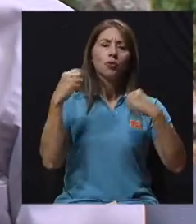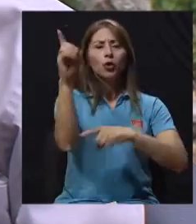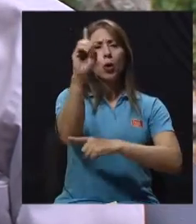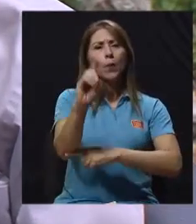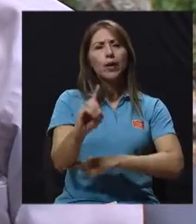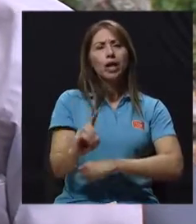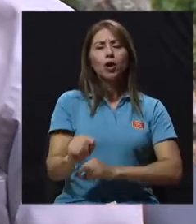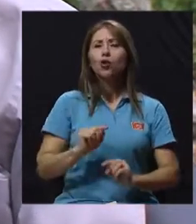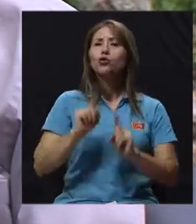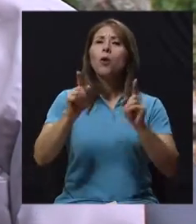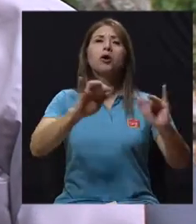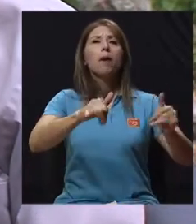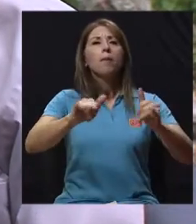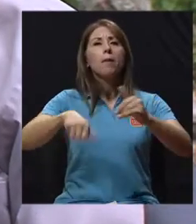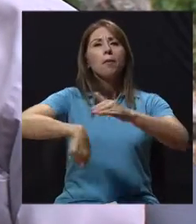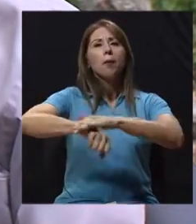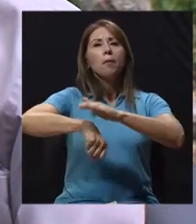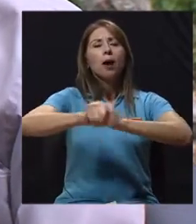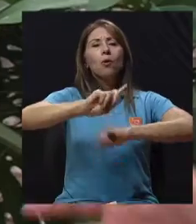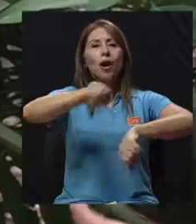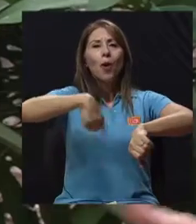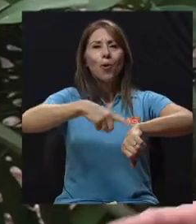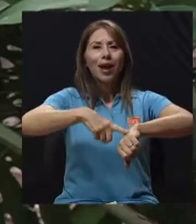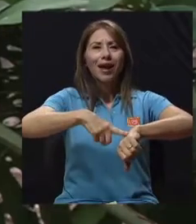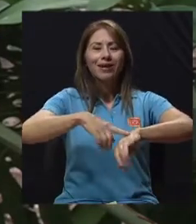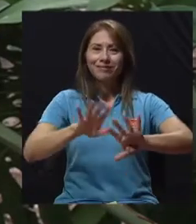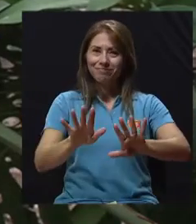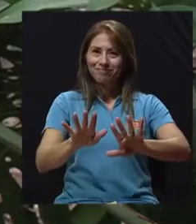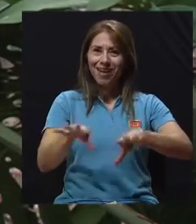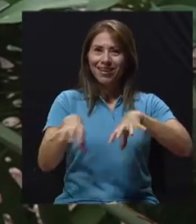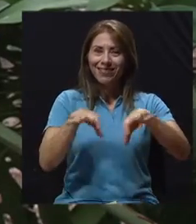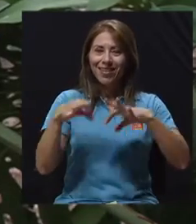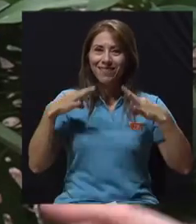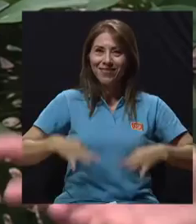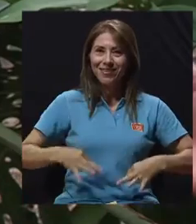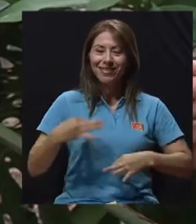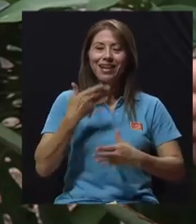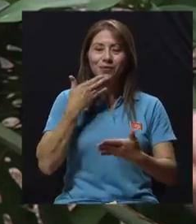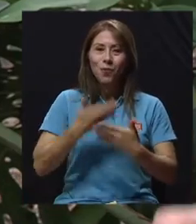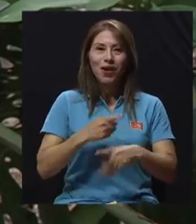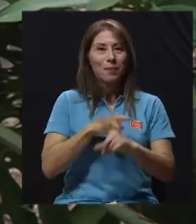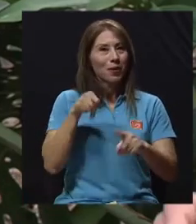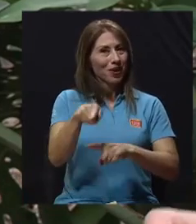de fútbol de una hora y es el ejercicio que yo hago. La actividad física siempre es buena, no importa lo que uno haga, pero